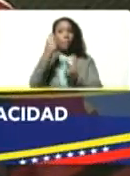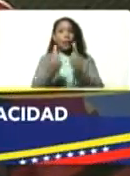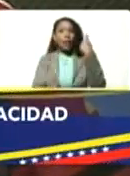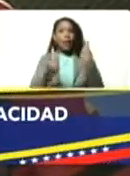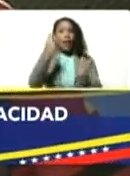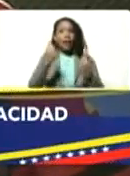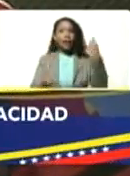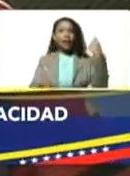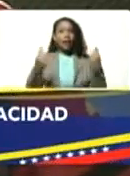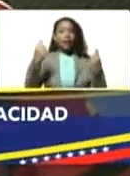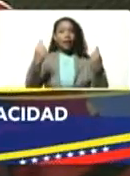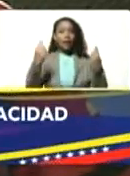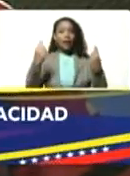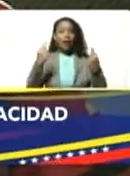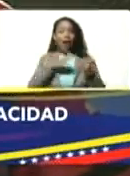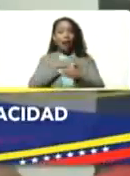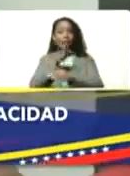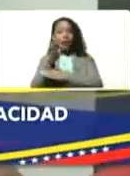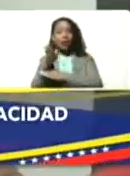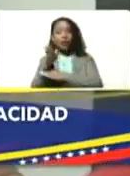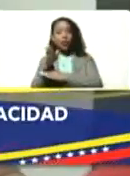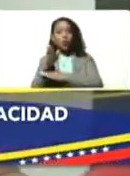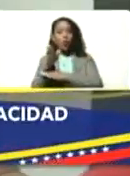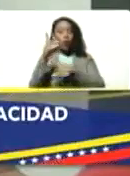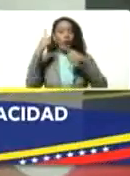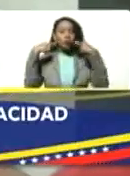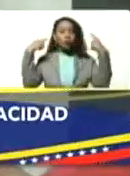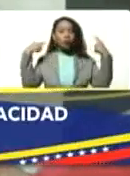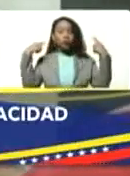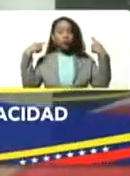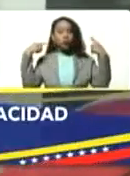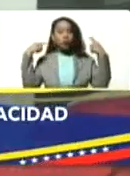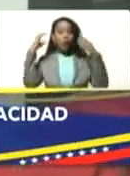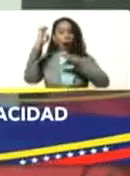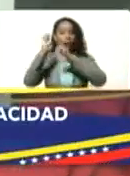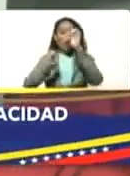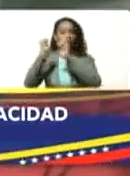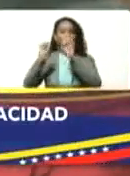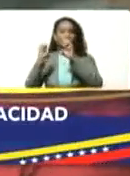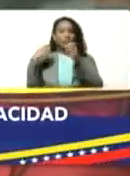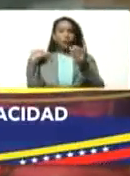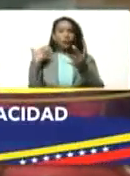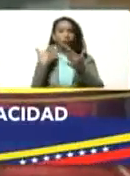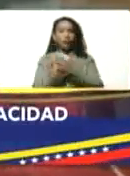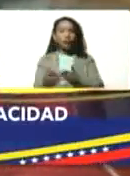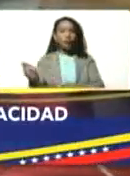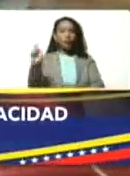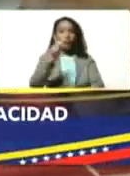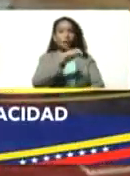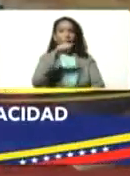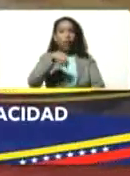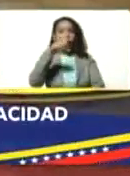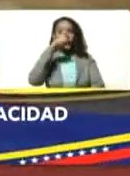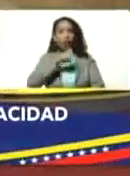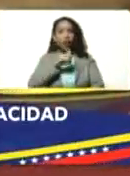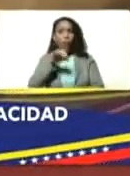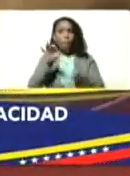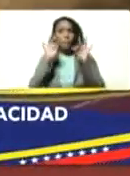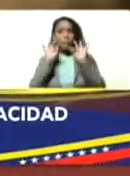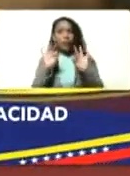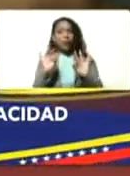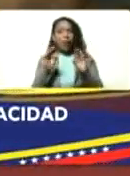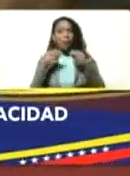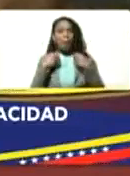han circulado, han pasado, han venido a consulta acá durante estos meses de este año, especialmente